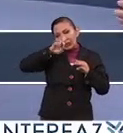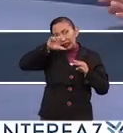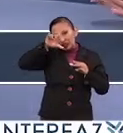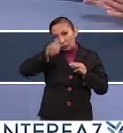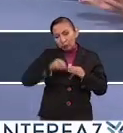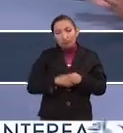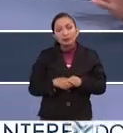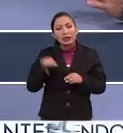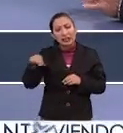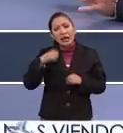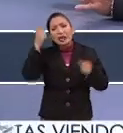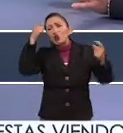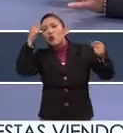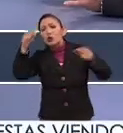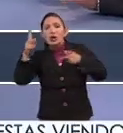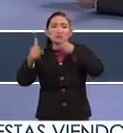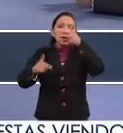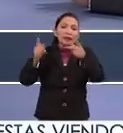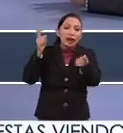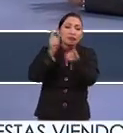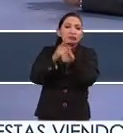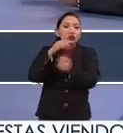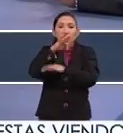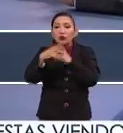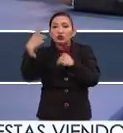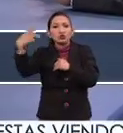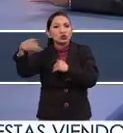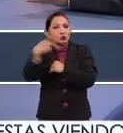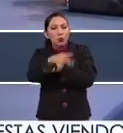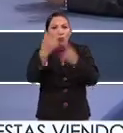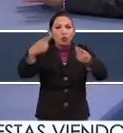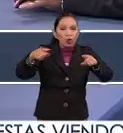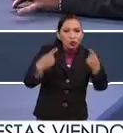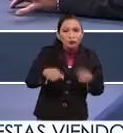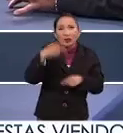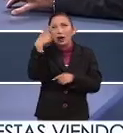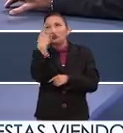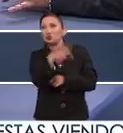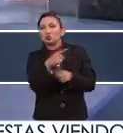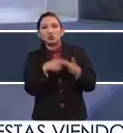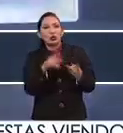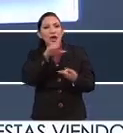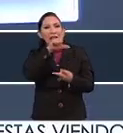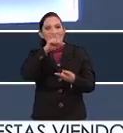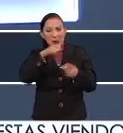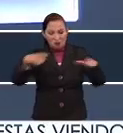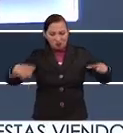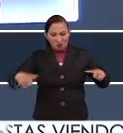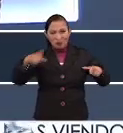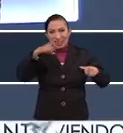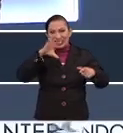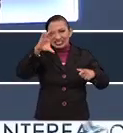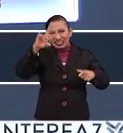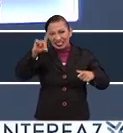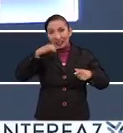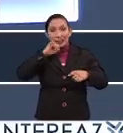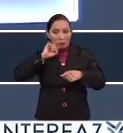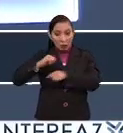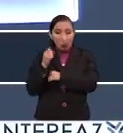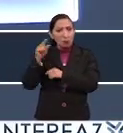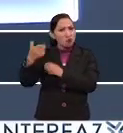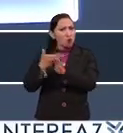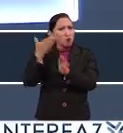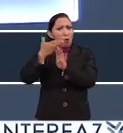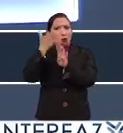Y bueno, creo que hay por ahí algunas pláticas para que toda su música, sus LPs, CDs, etcétera, que también él fue